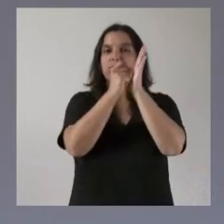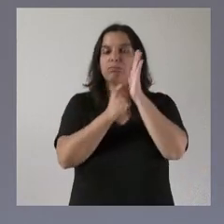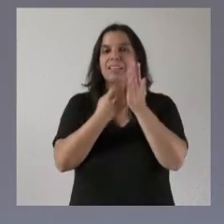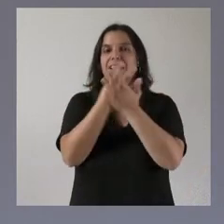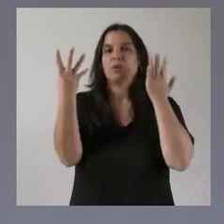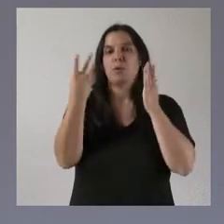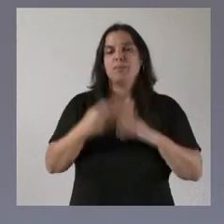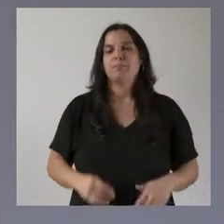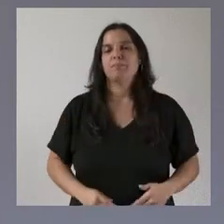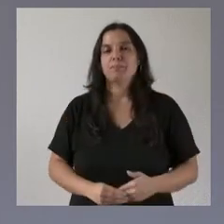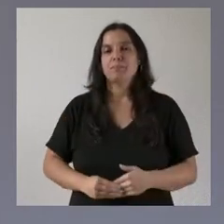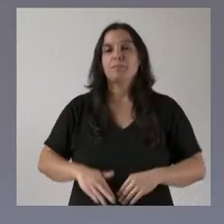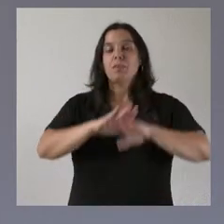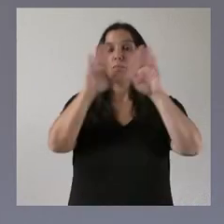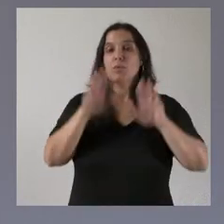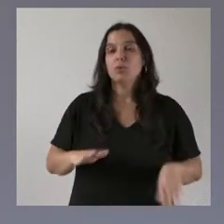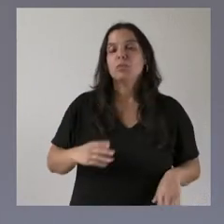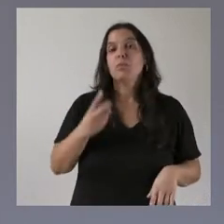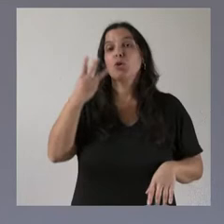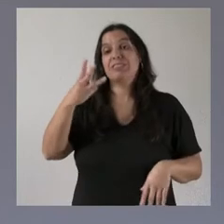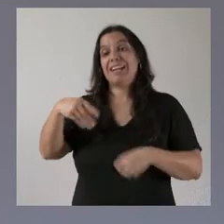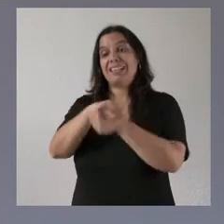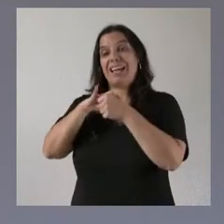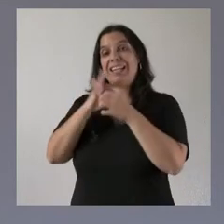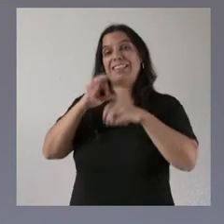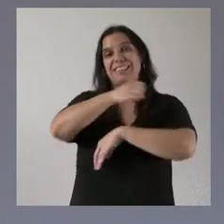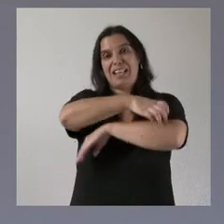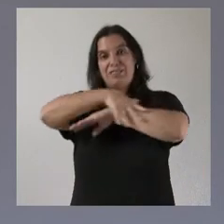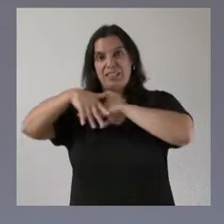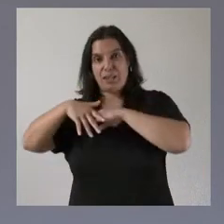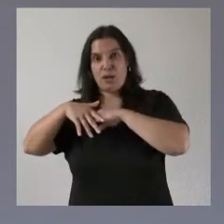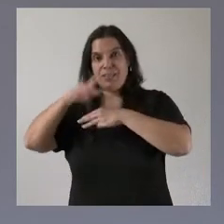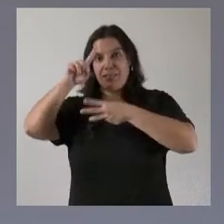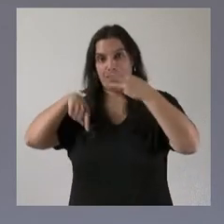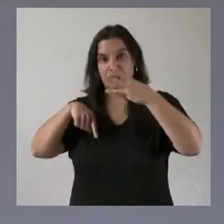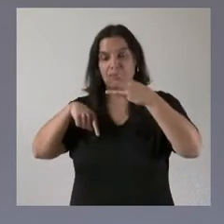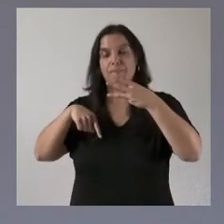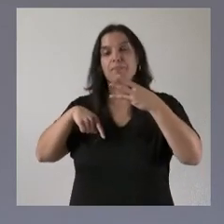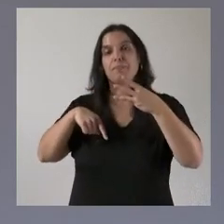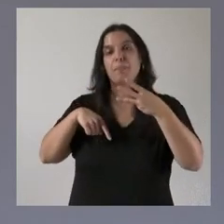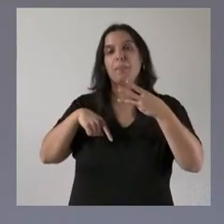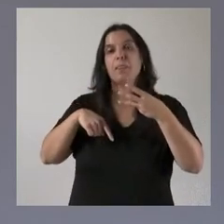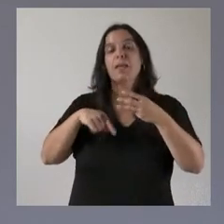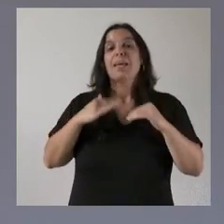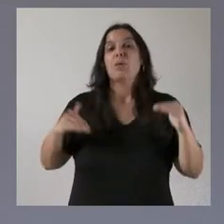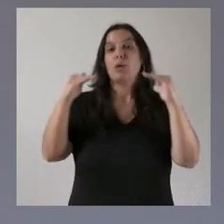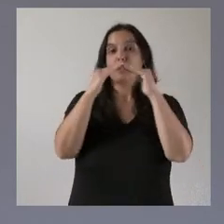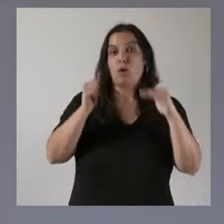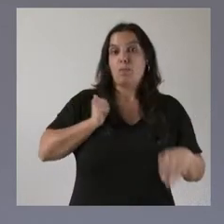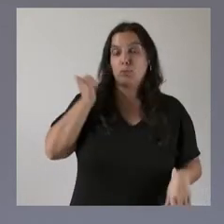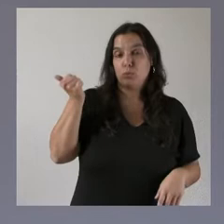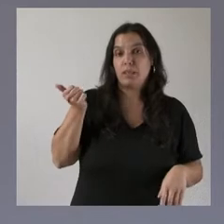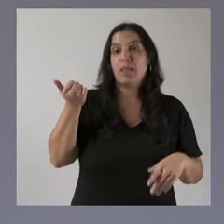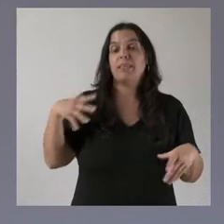medidas por último hay tres áreas transversales dentro de todo el plan que es la de igualdad de oportunidades